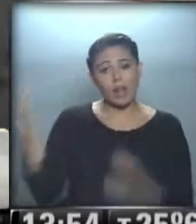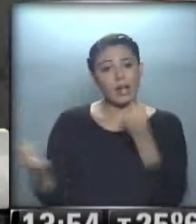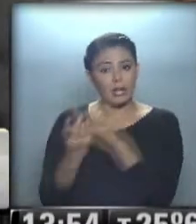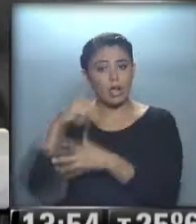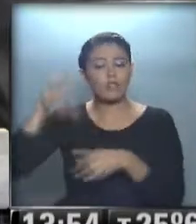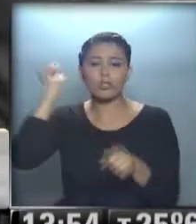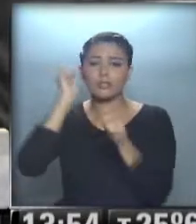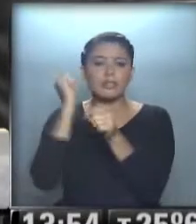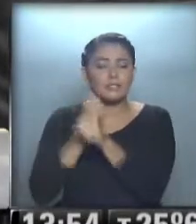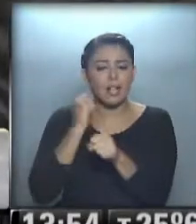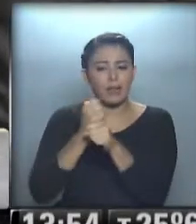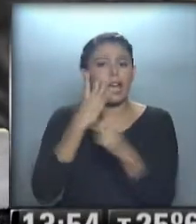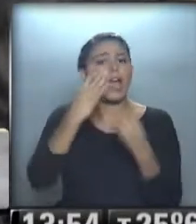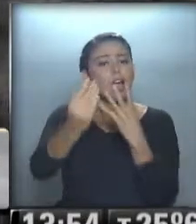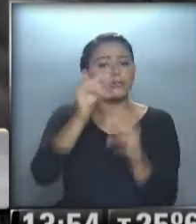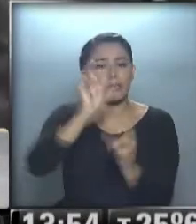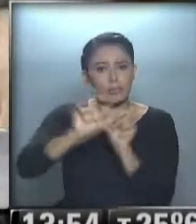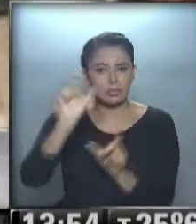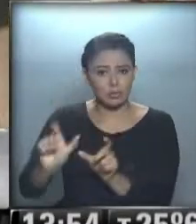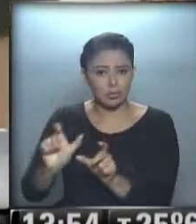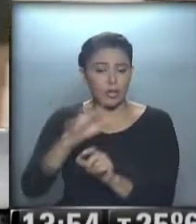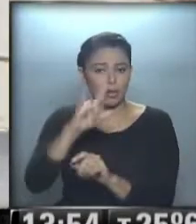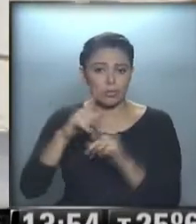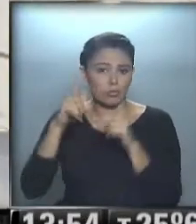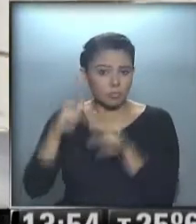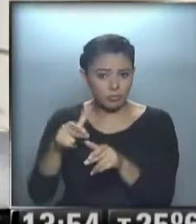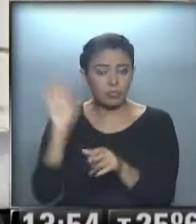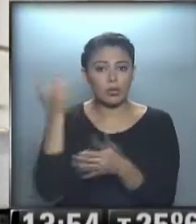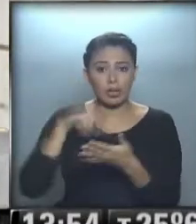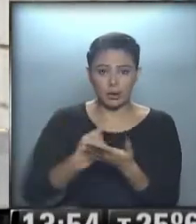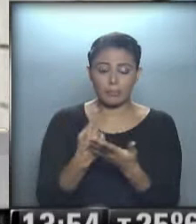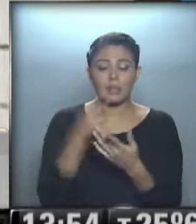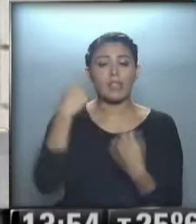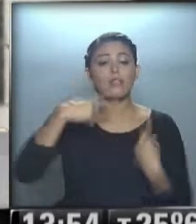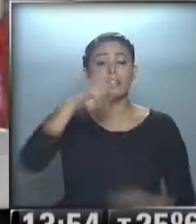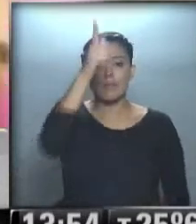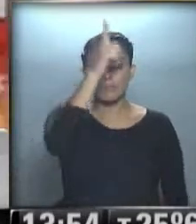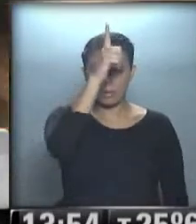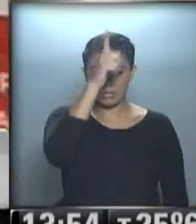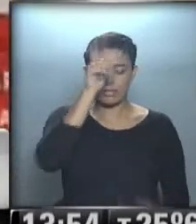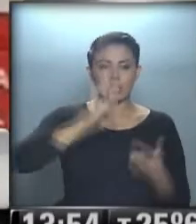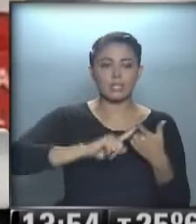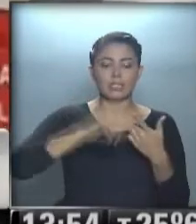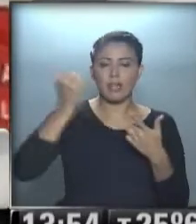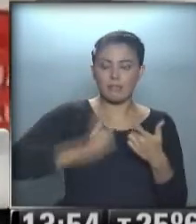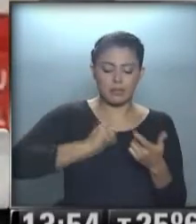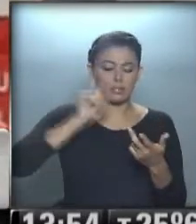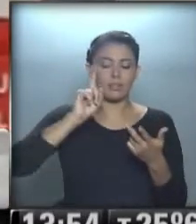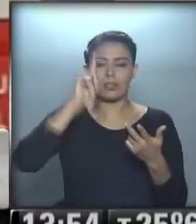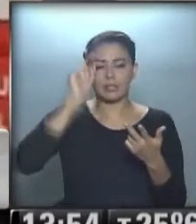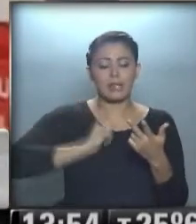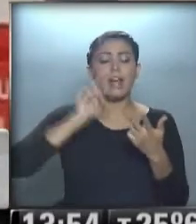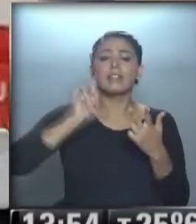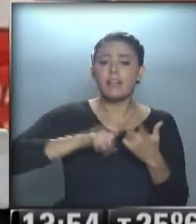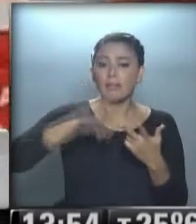trabajan en la asistencia de estos últimos damnificados en la ciudad de buenos aires- efectivos de la policía federal de gendarmería también del